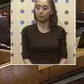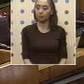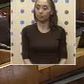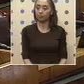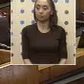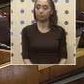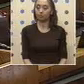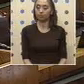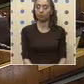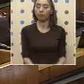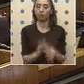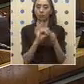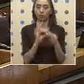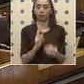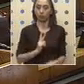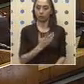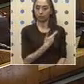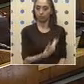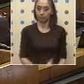Gracias, señor presidente.